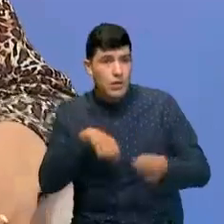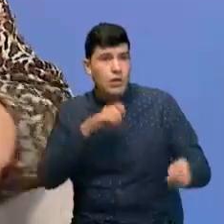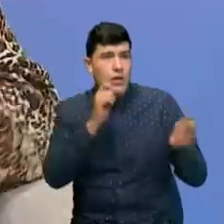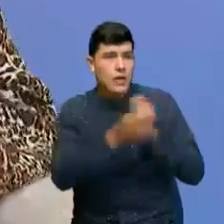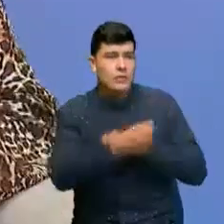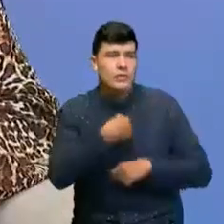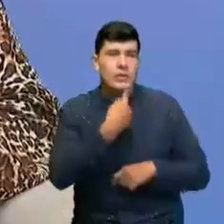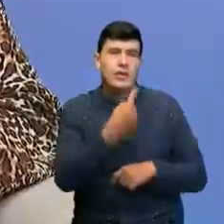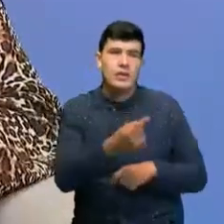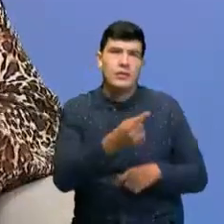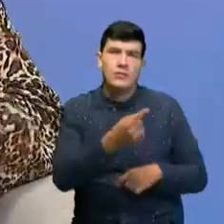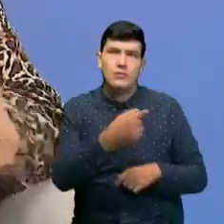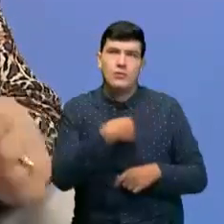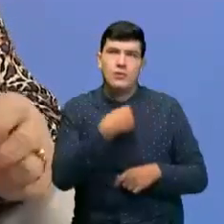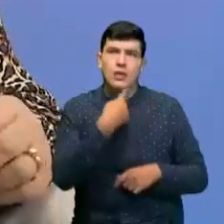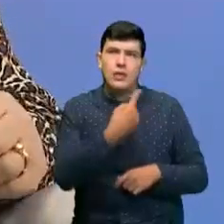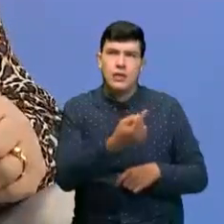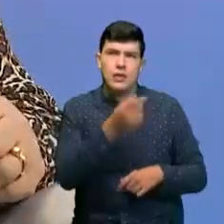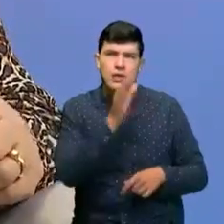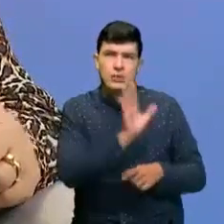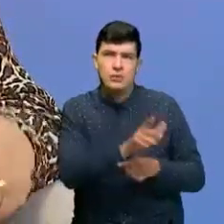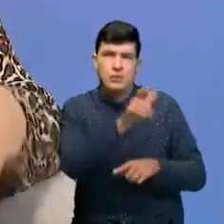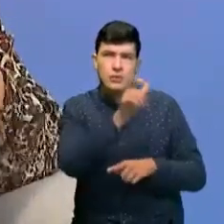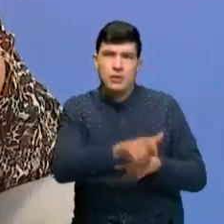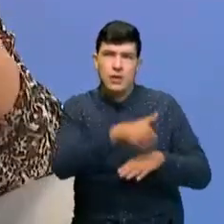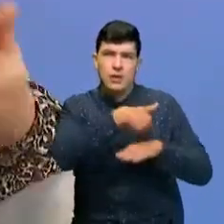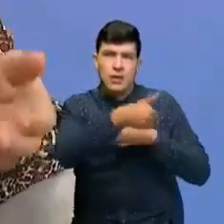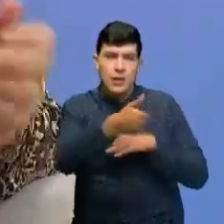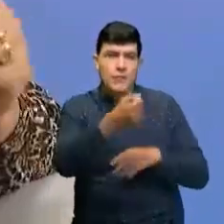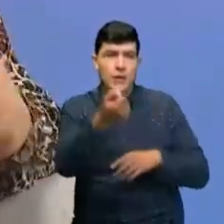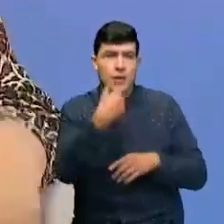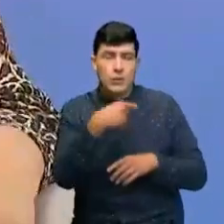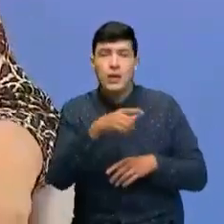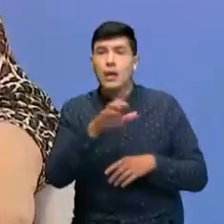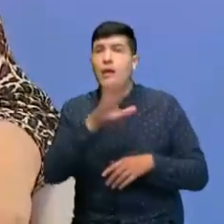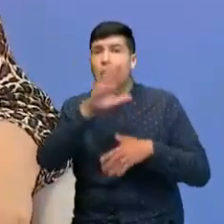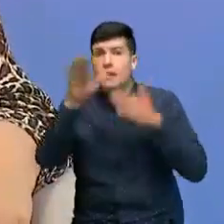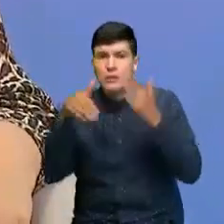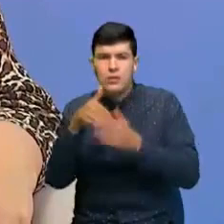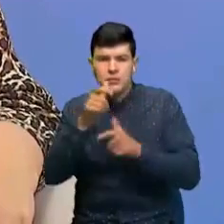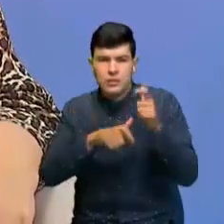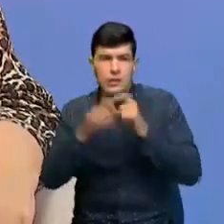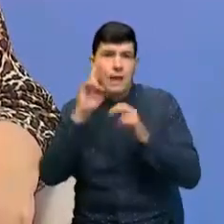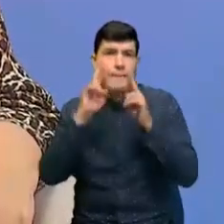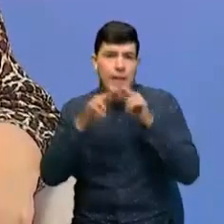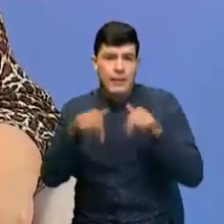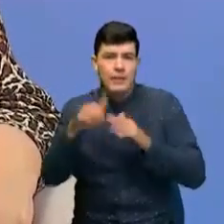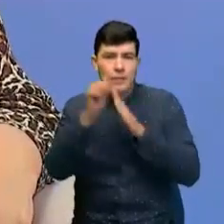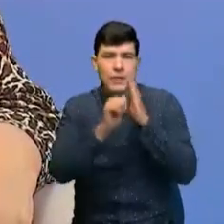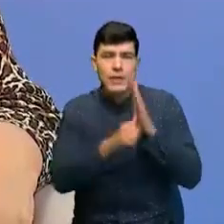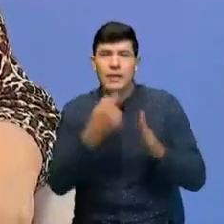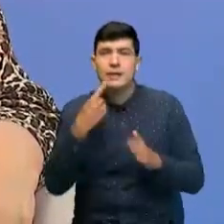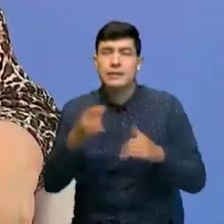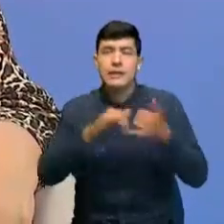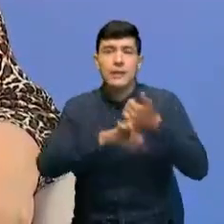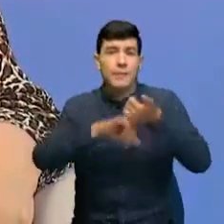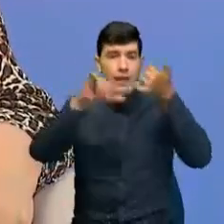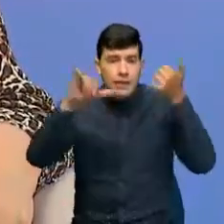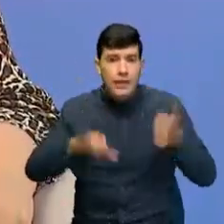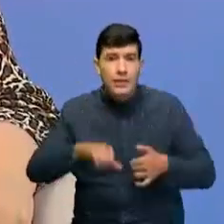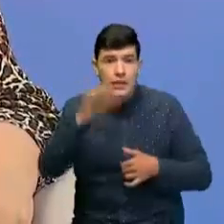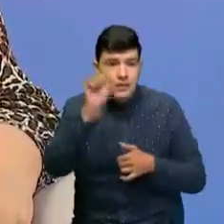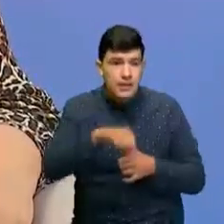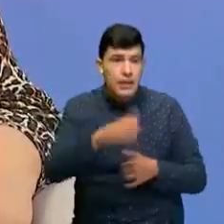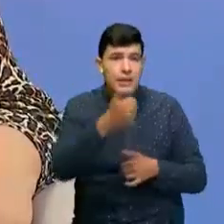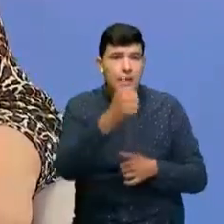digo no solamente a la televidente que nos solicitó la pregunta, sino a todos los que están viendo el programa, que independientemente que esté a los